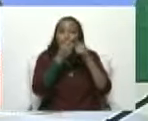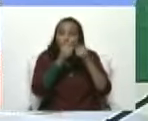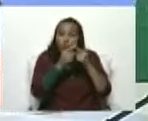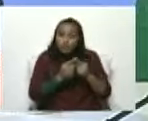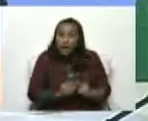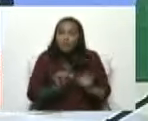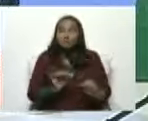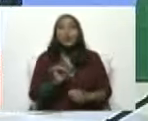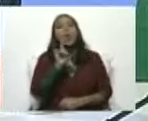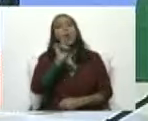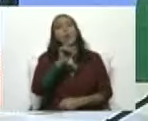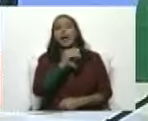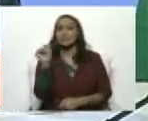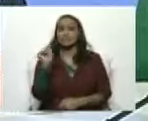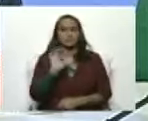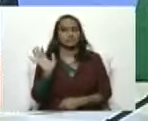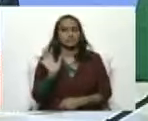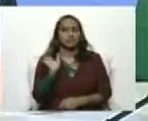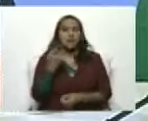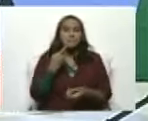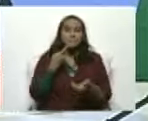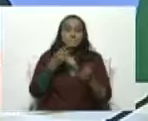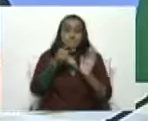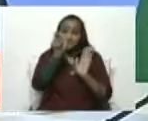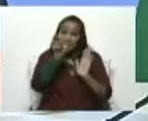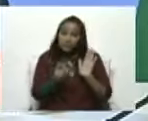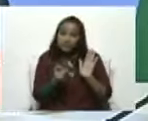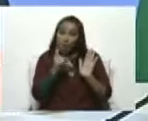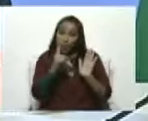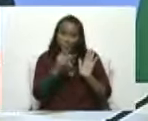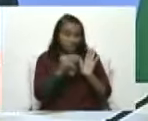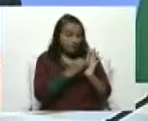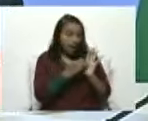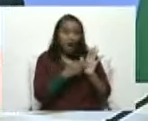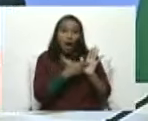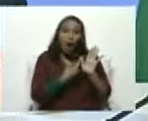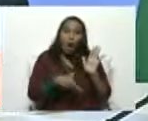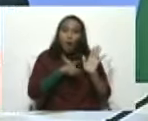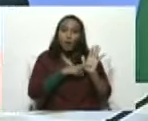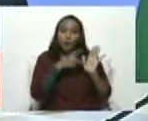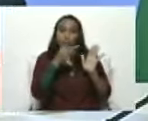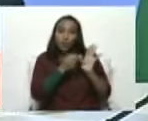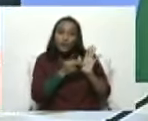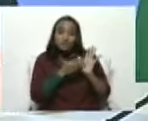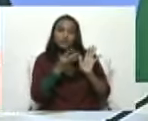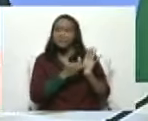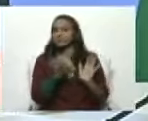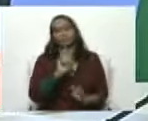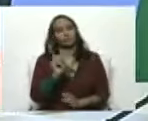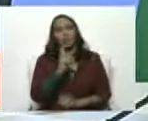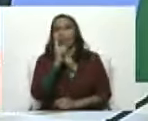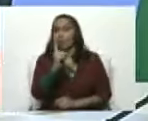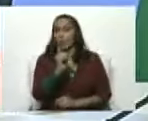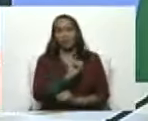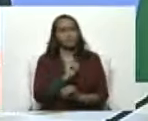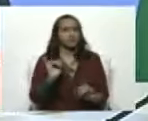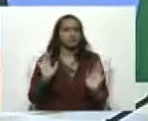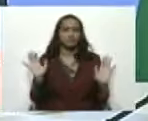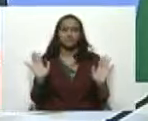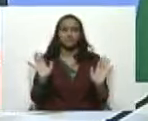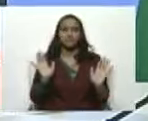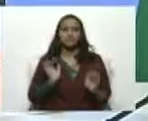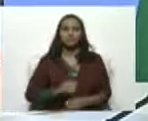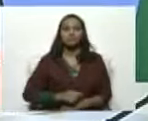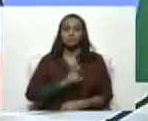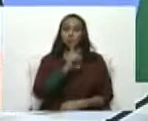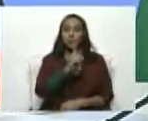contado una sola vez. De manera que nosotros le podemos informar al presidente, mire, hermano presidente, el 1 por 10